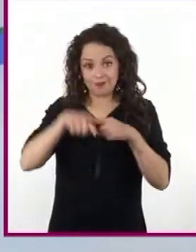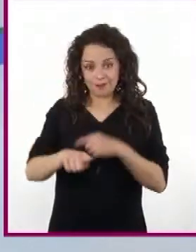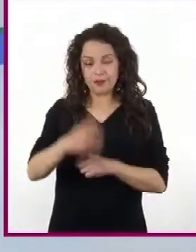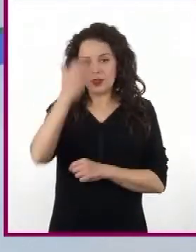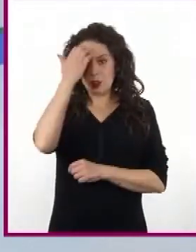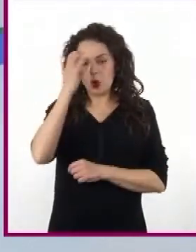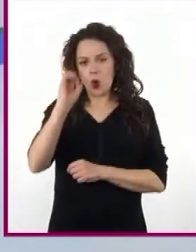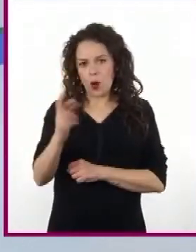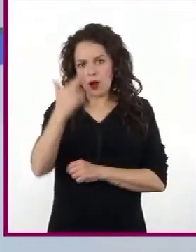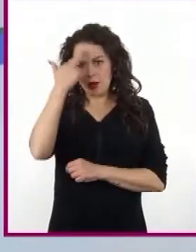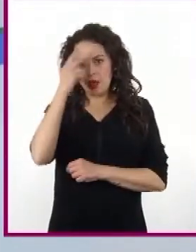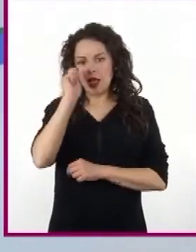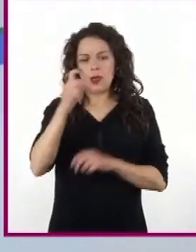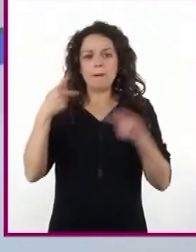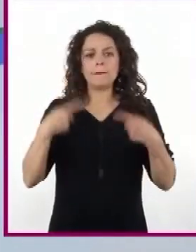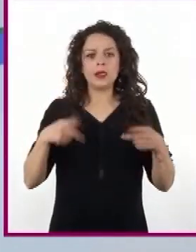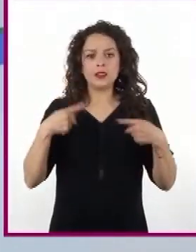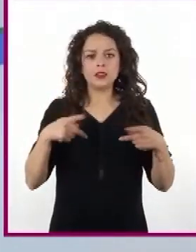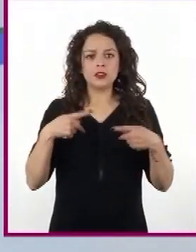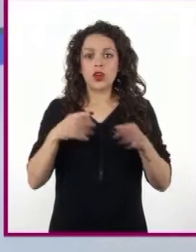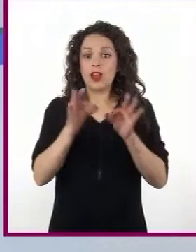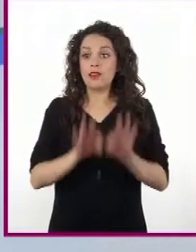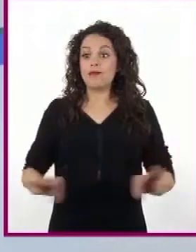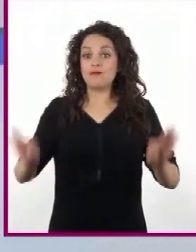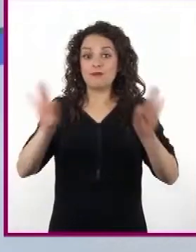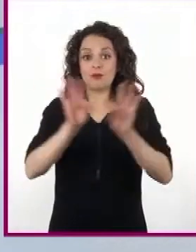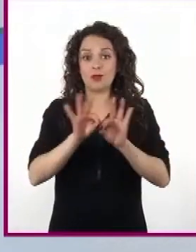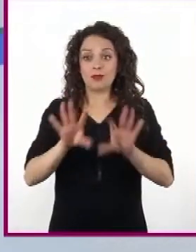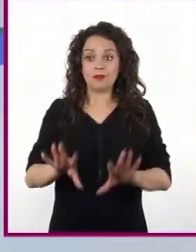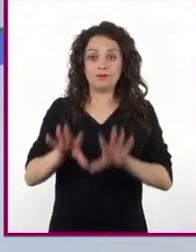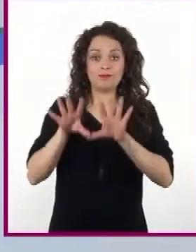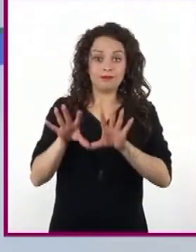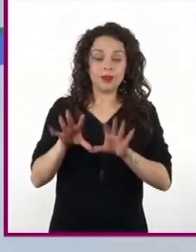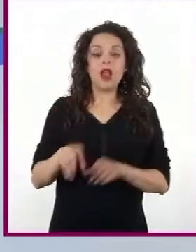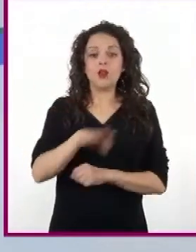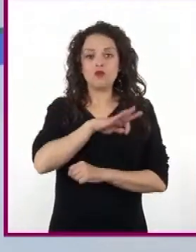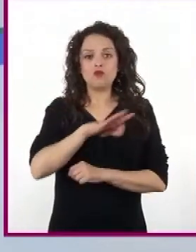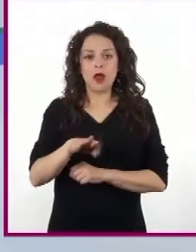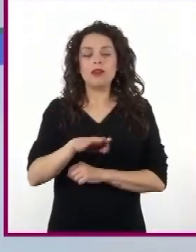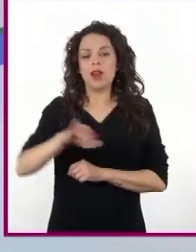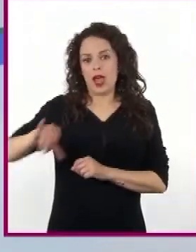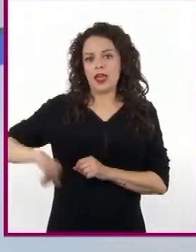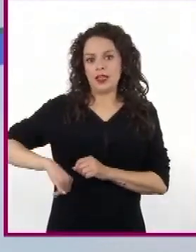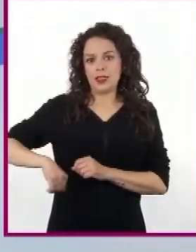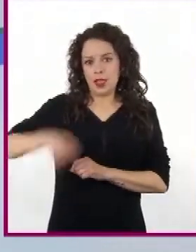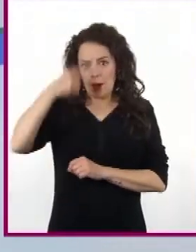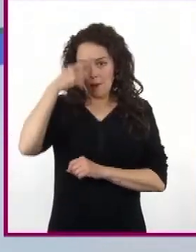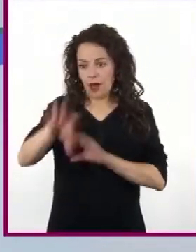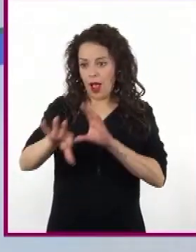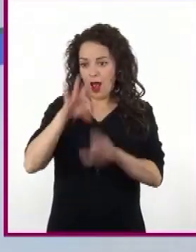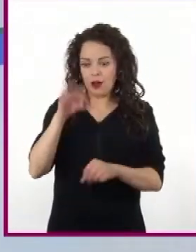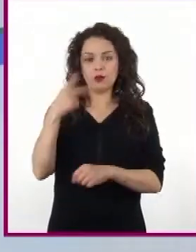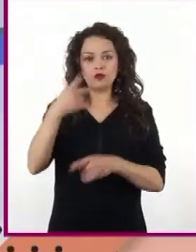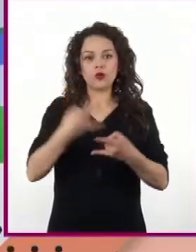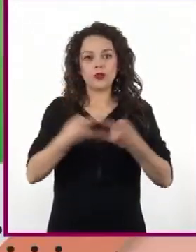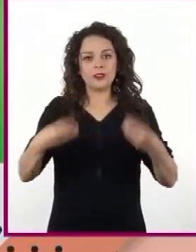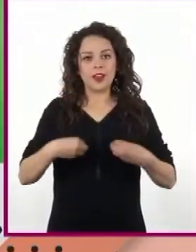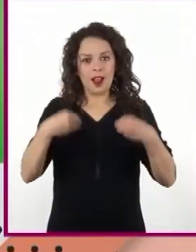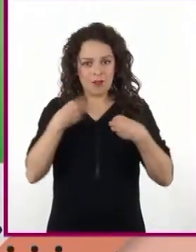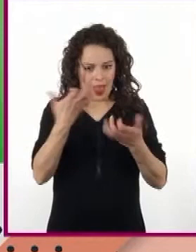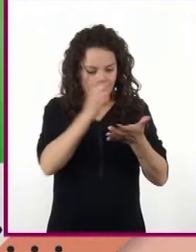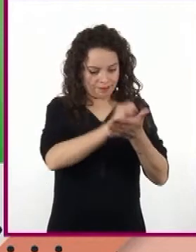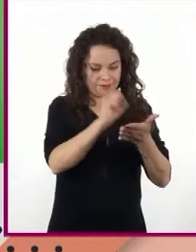algunos aspectos de personajes destacados de los que se podrían interesar para hacer una biografía. ¿Les parece?